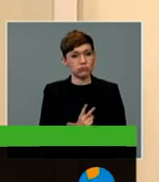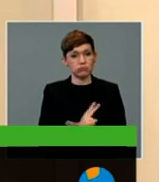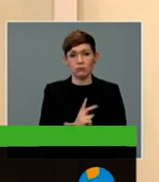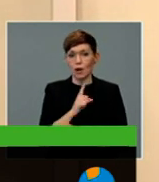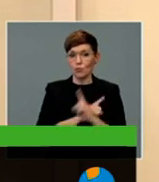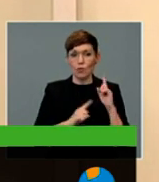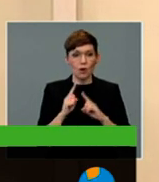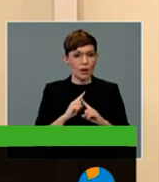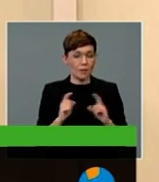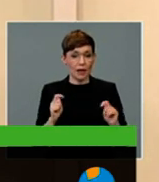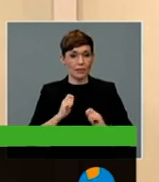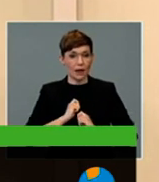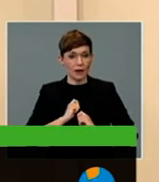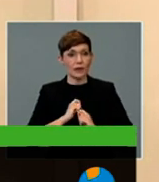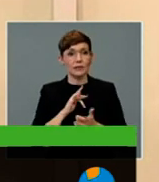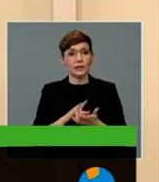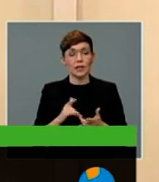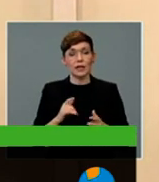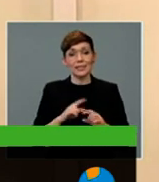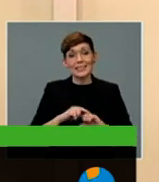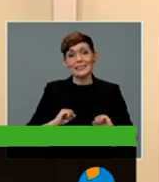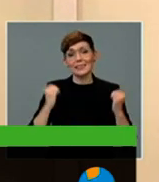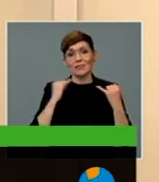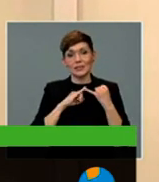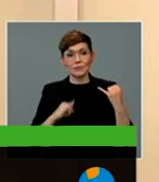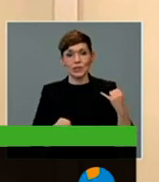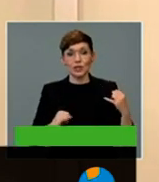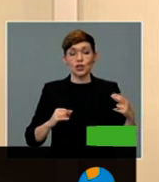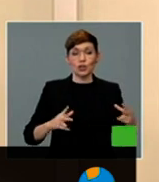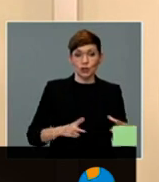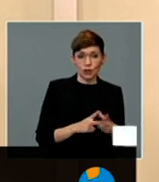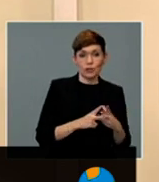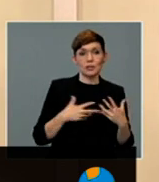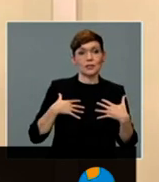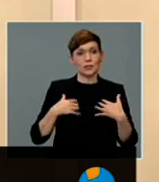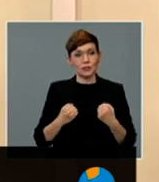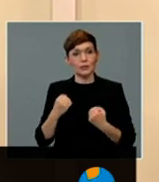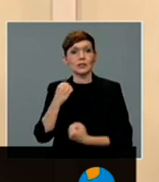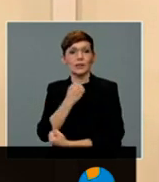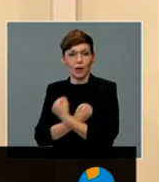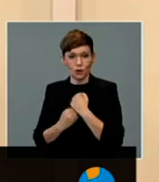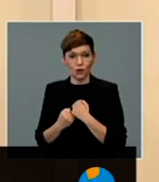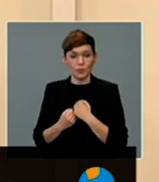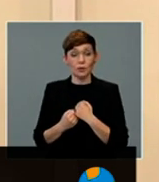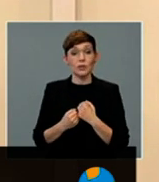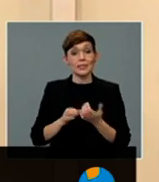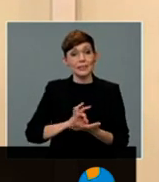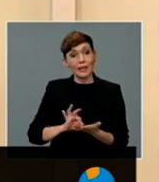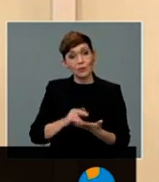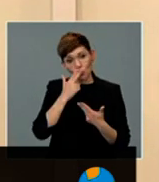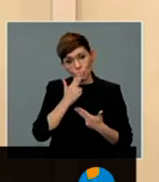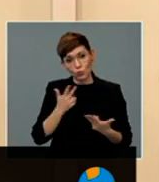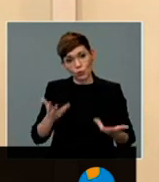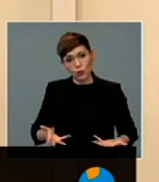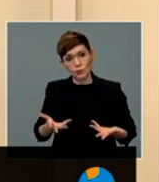uno: superar la pandemia sanitaria, social y económicamente. Y para ello blindamos y blindaremos los servicios públicos,